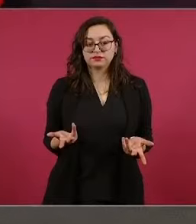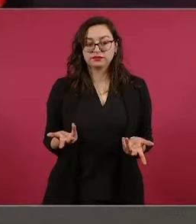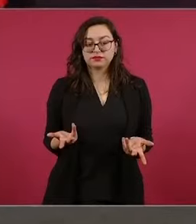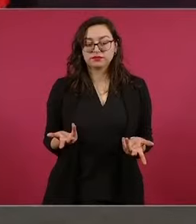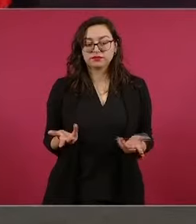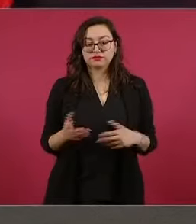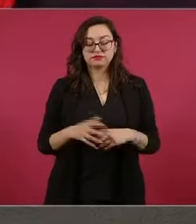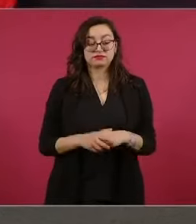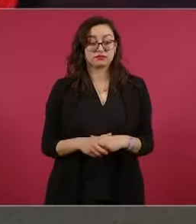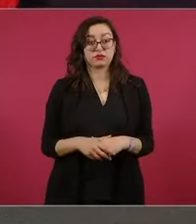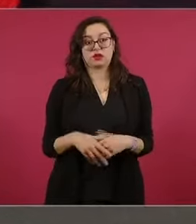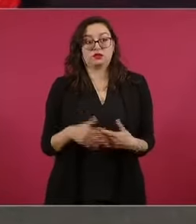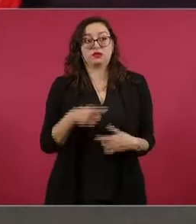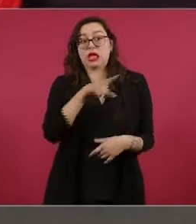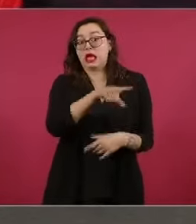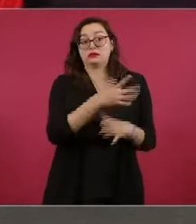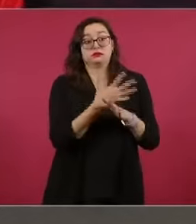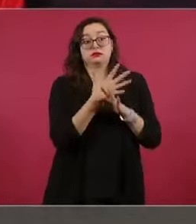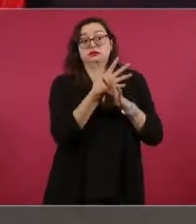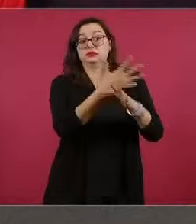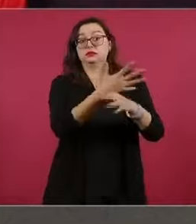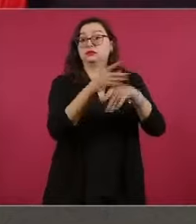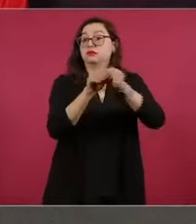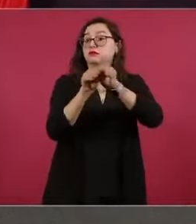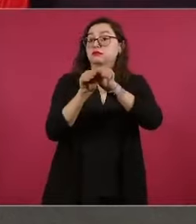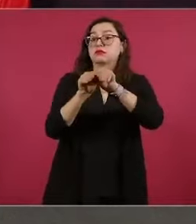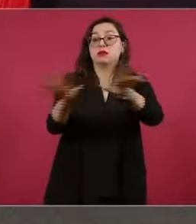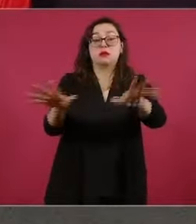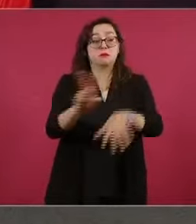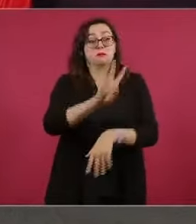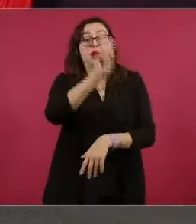con dos premios de periodismo,